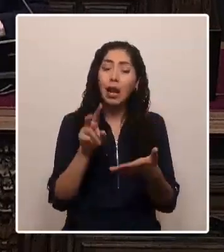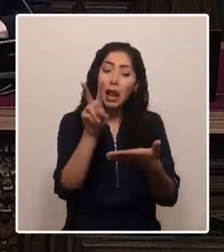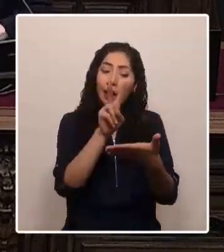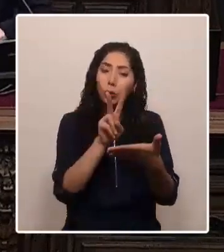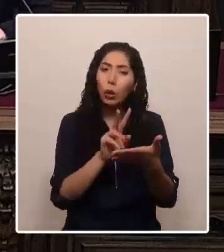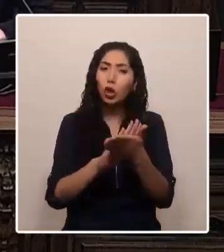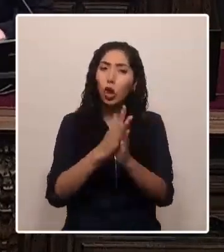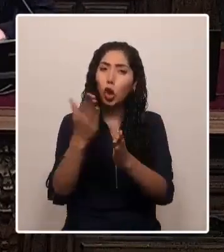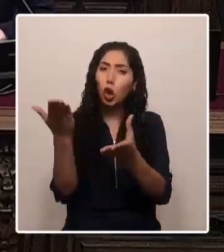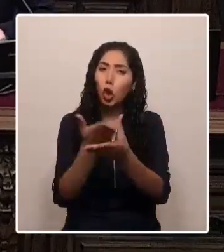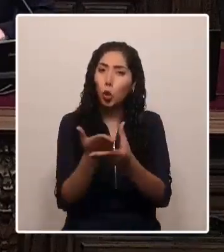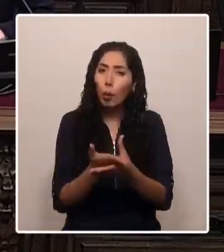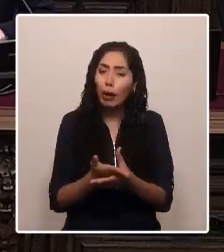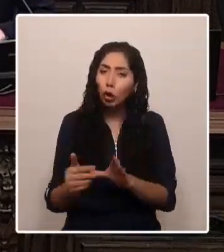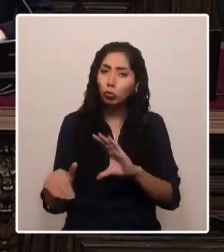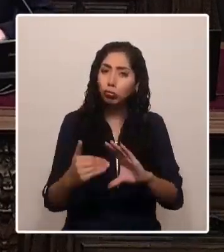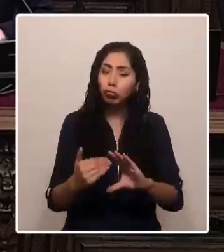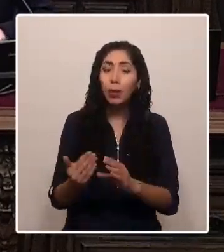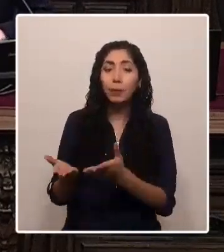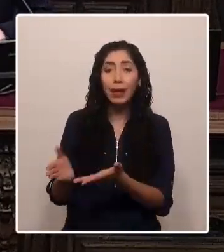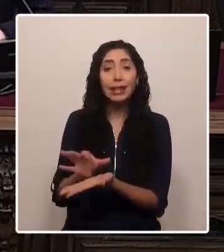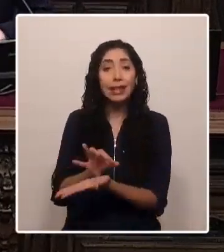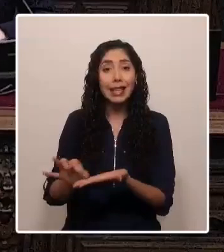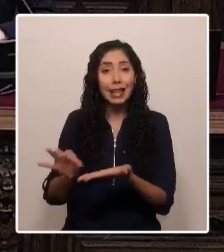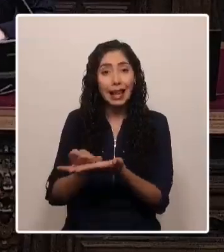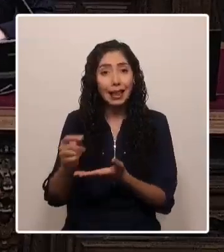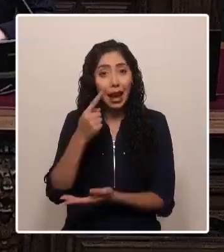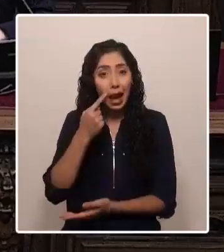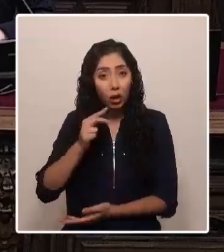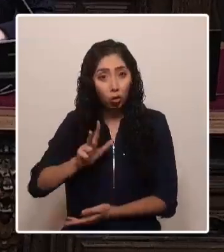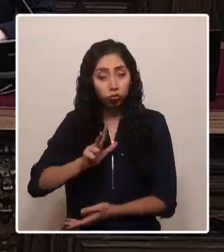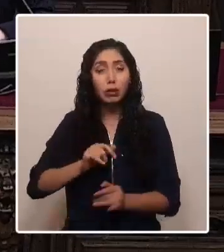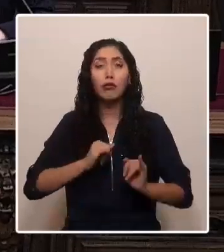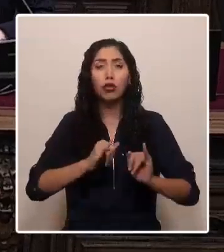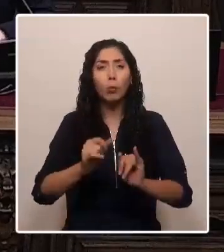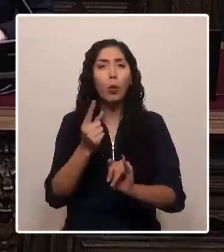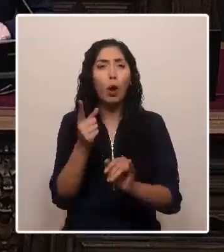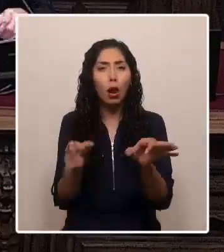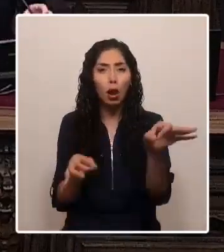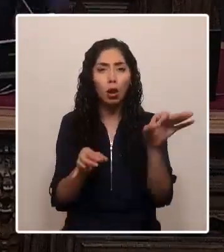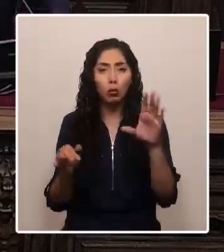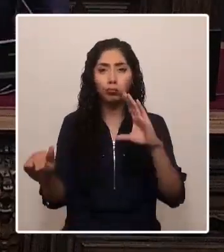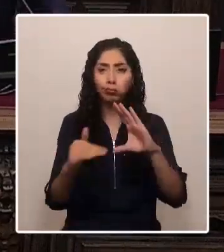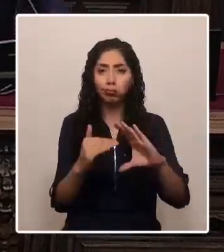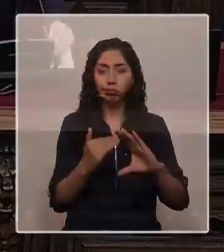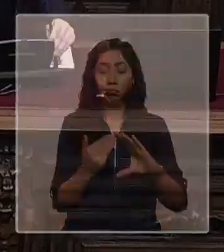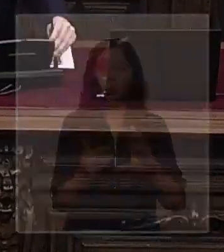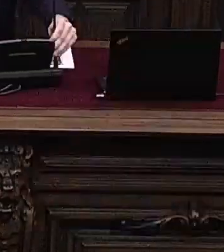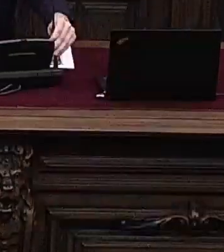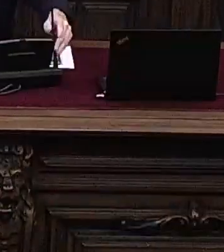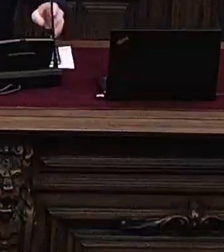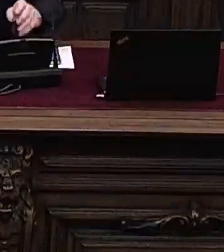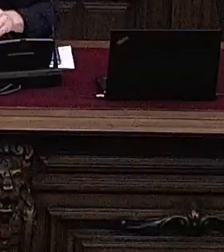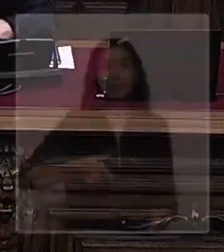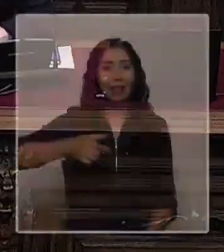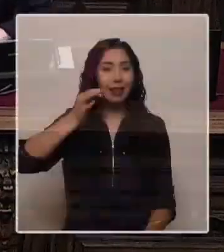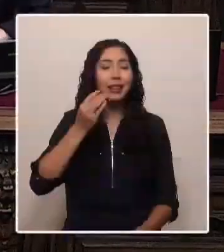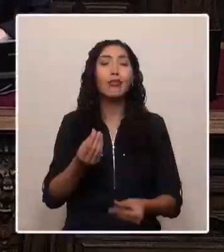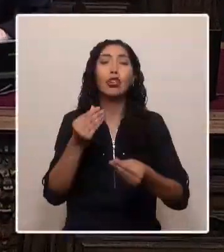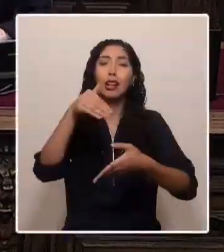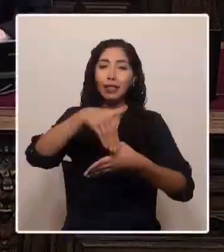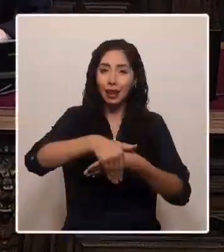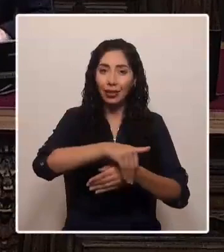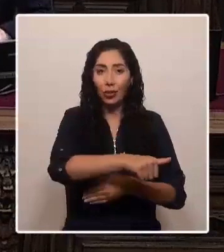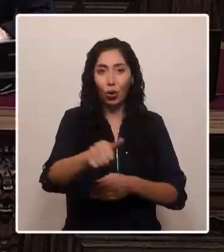palabra al señor secretario para que informe las comunicaciones que se han recibido. Muchas gracias, señora presidenta. Buenas tardes, señoras y señores